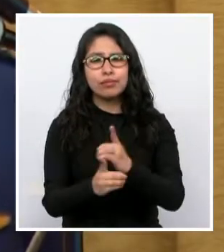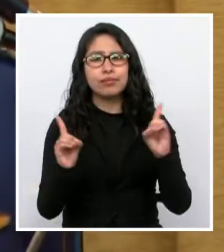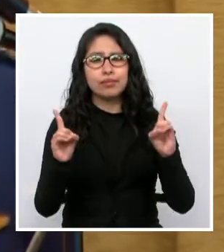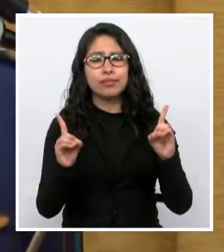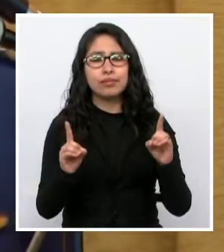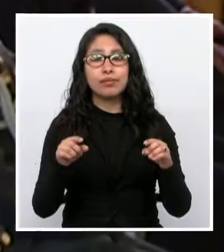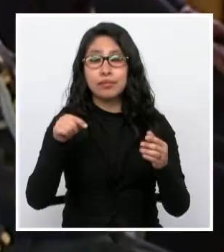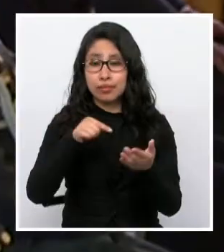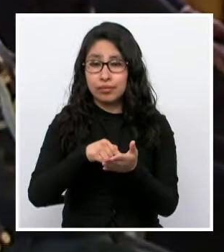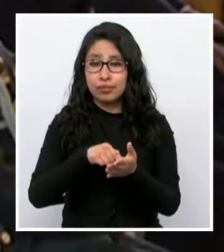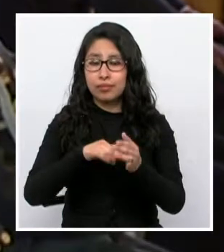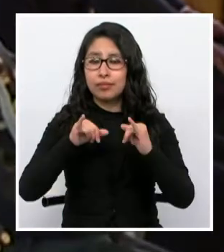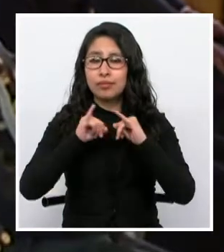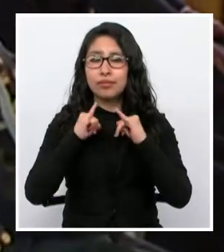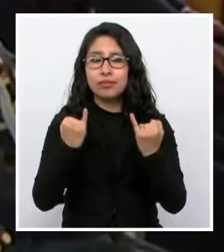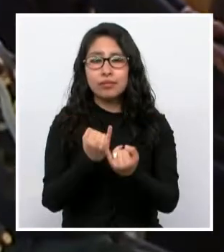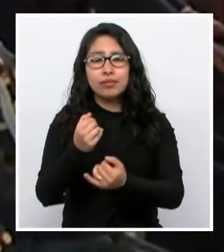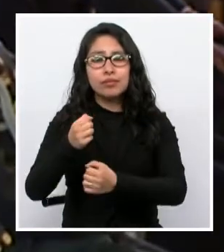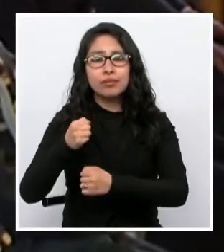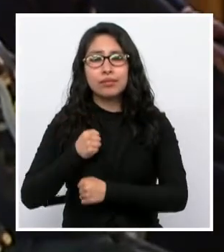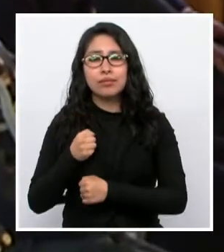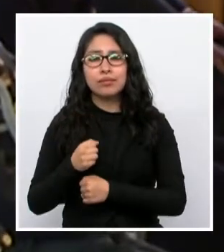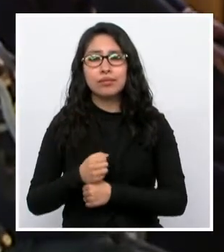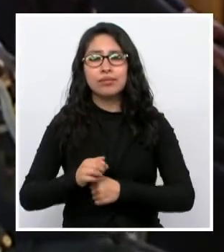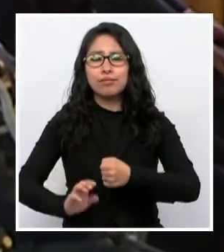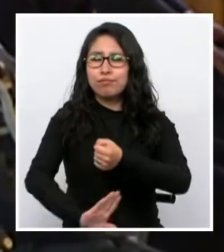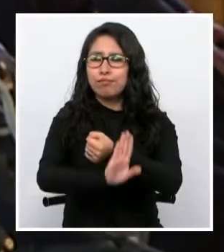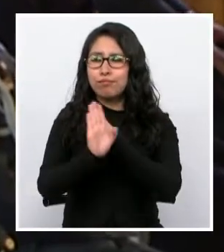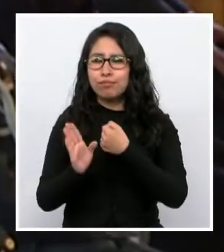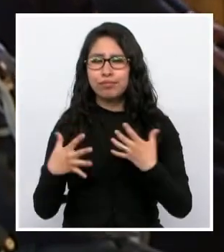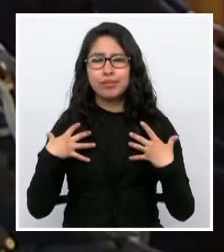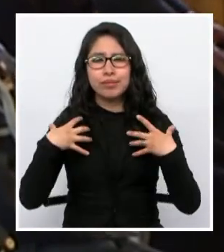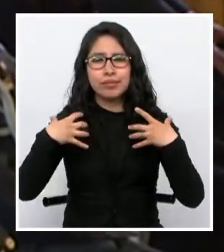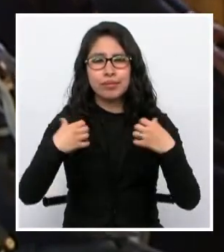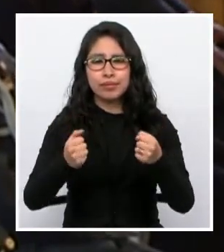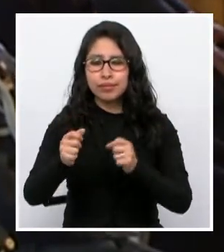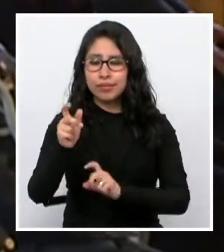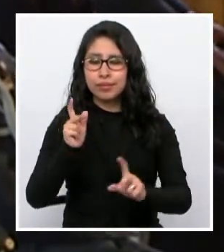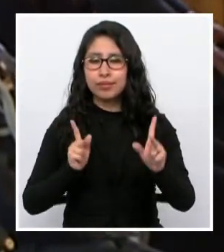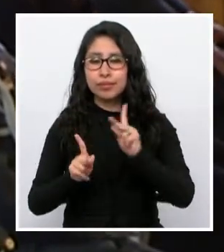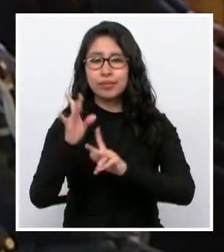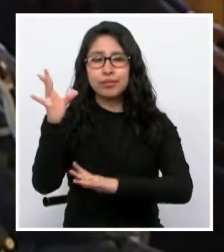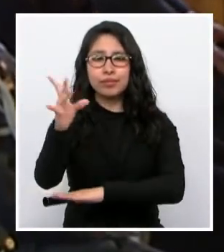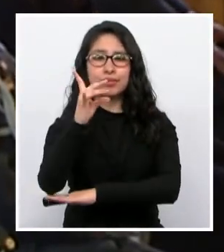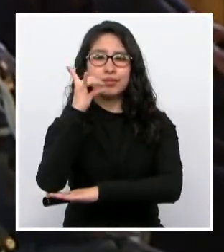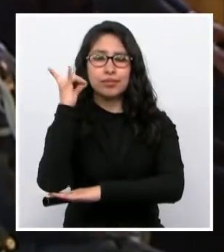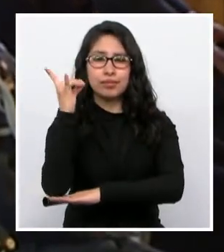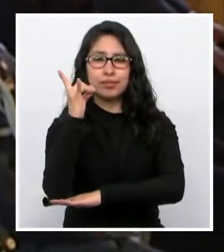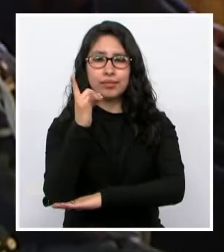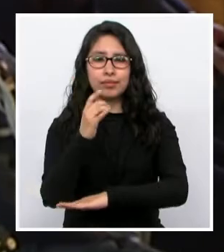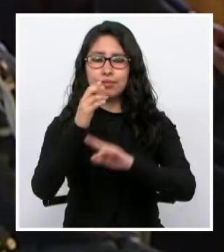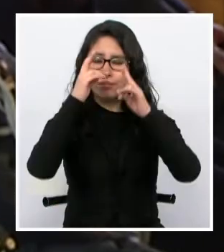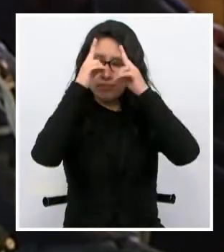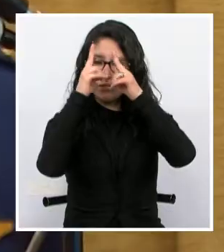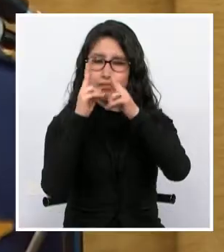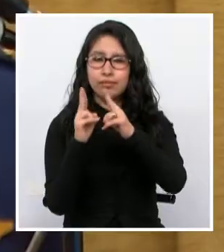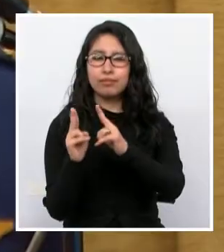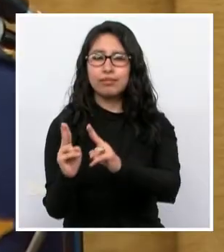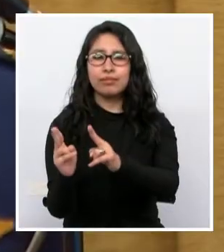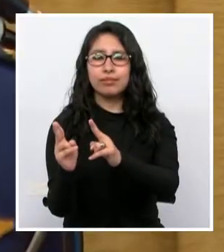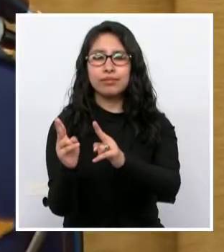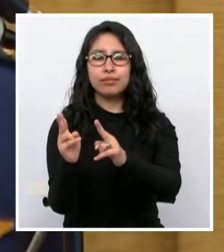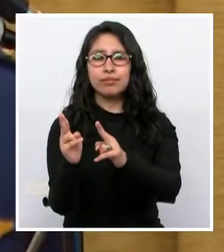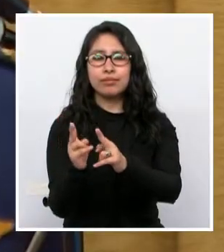Fuerzas Armadas que han defendido la salud del pueblo boliviano, les rindo mi homenaje y